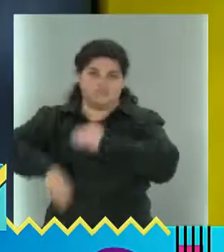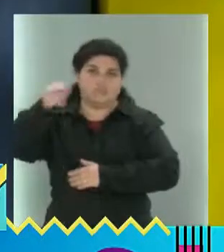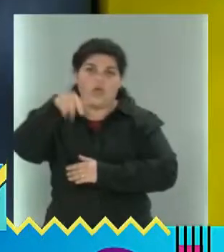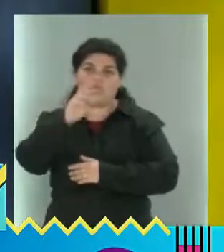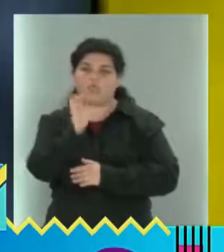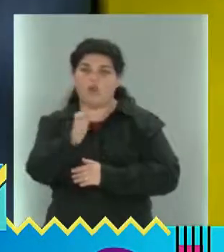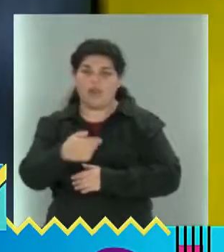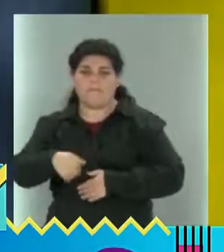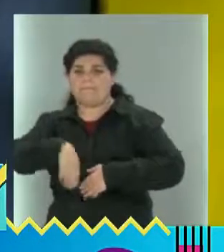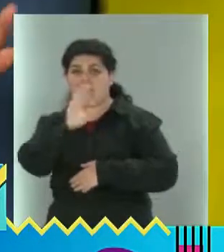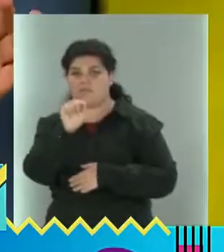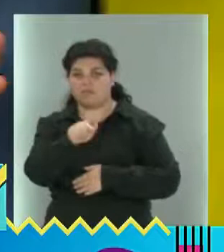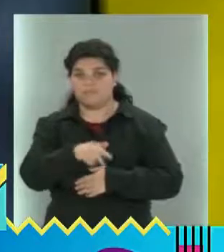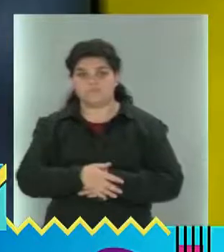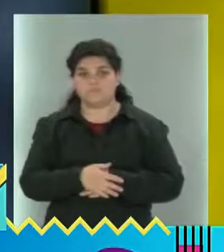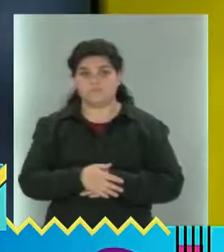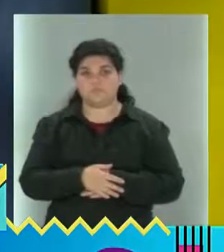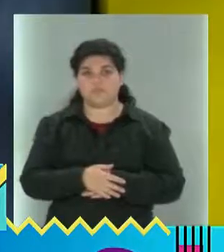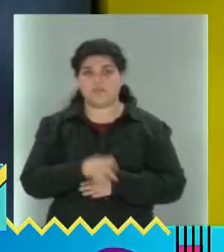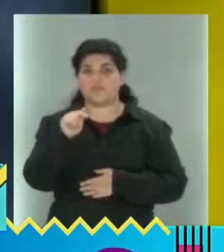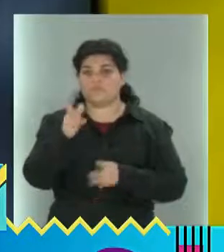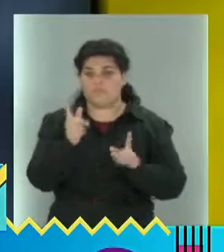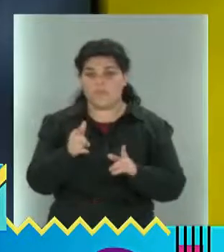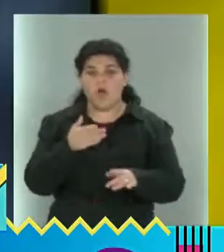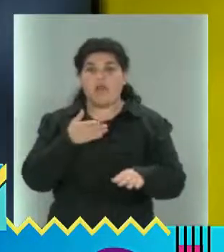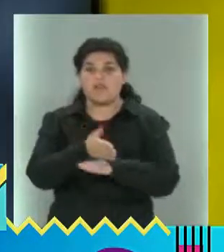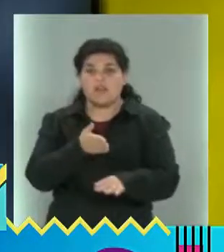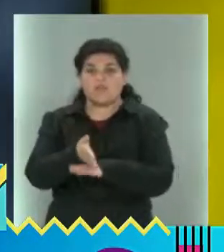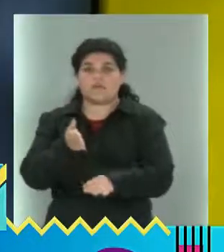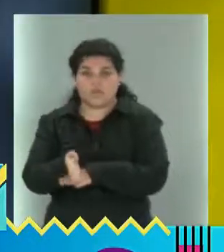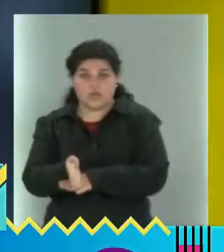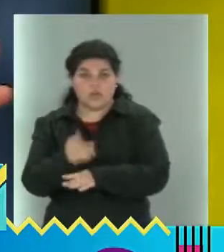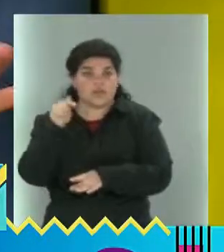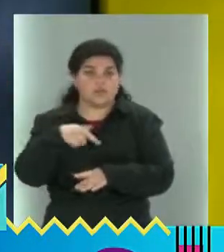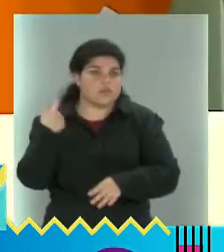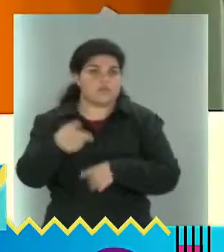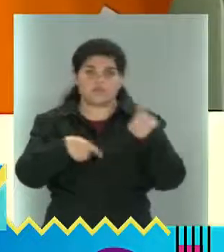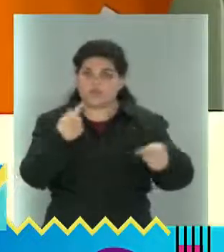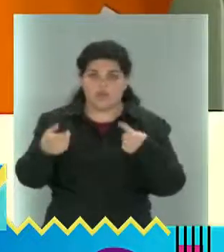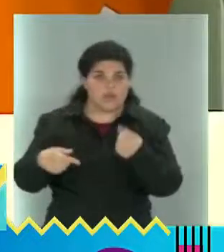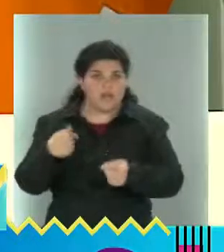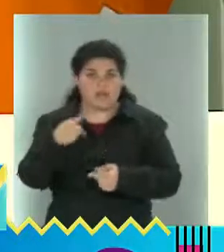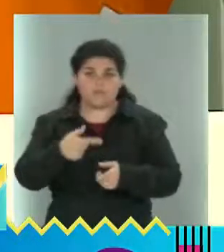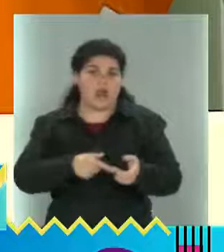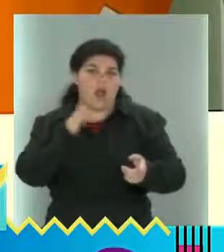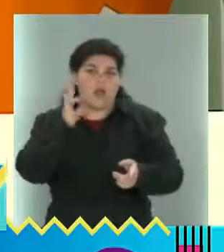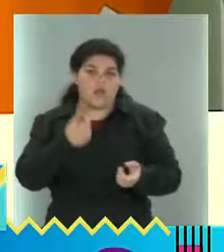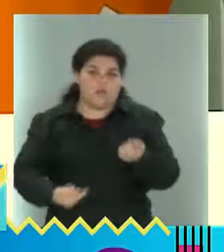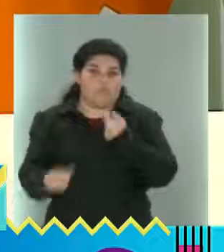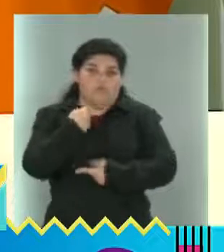dólar. Bueno, por eso te digo, las intervenciones que vos haces siempre te terminan saltando por otro lado. Pero de manera